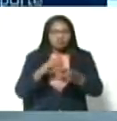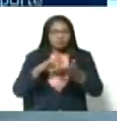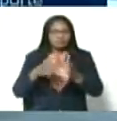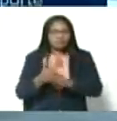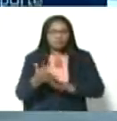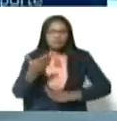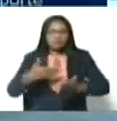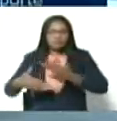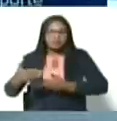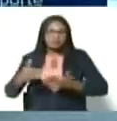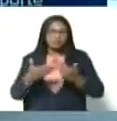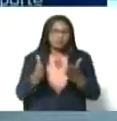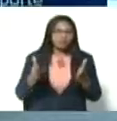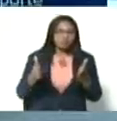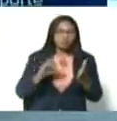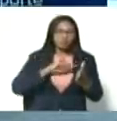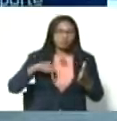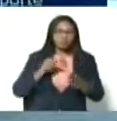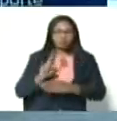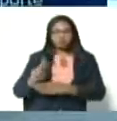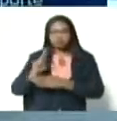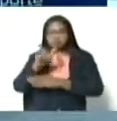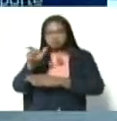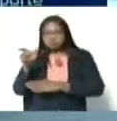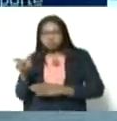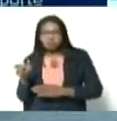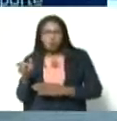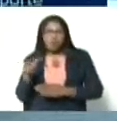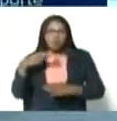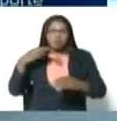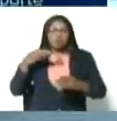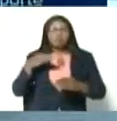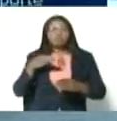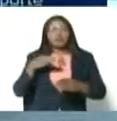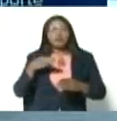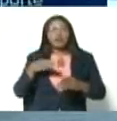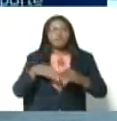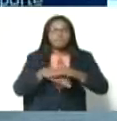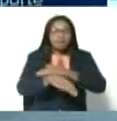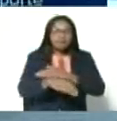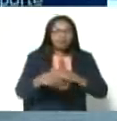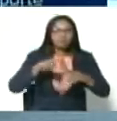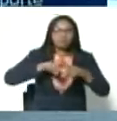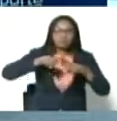el servicio público de los usuarios de metro, metrocable,